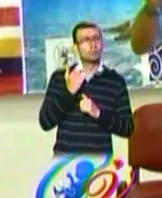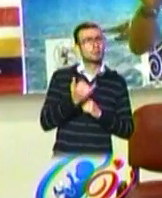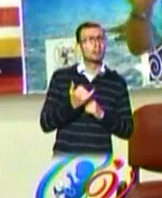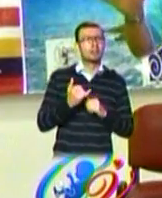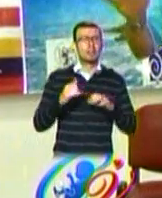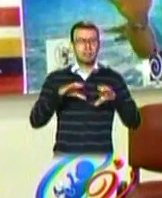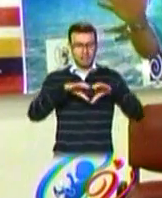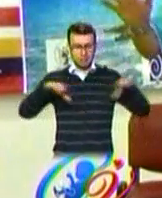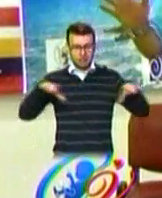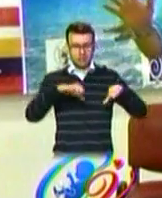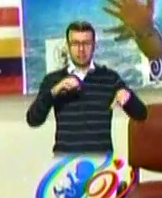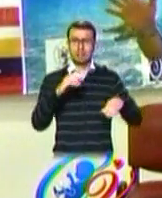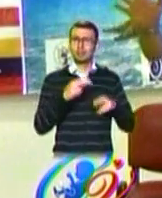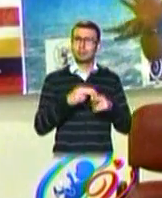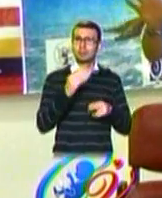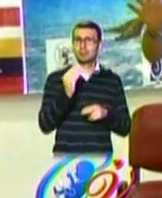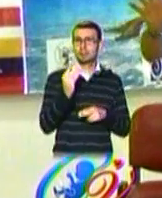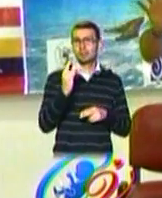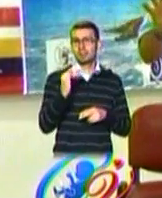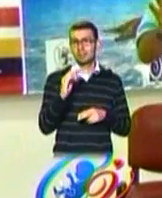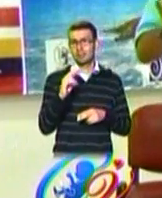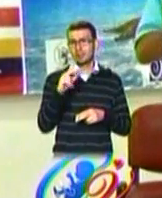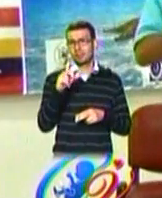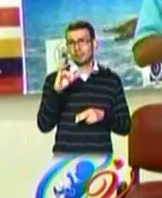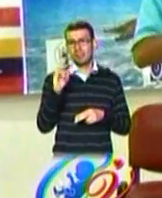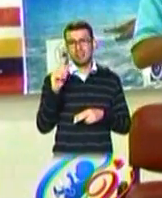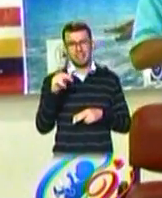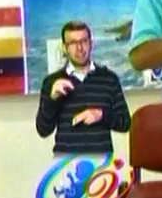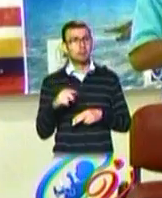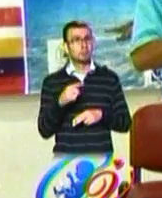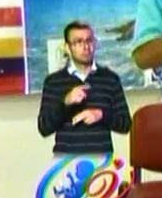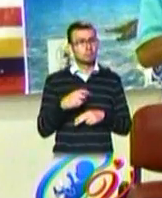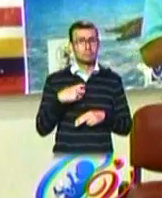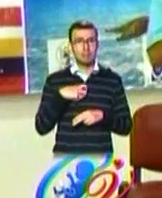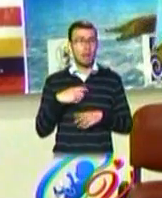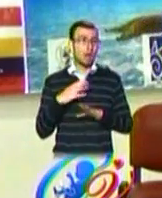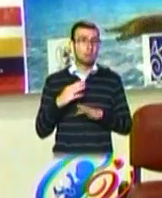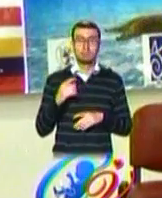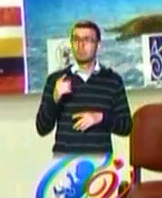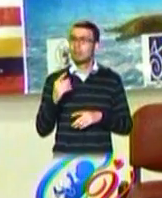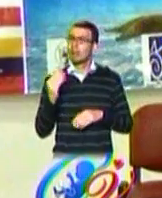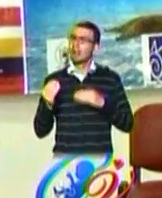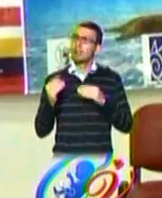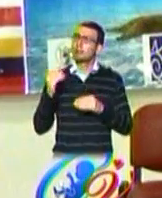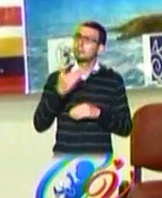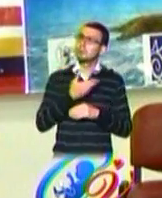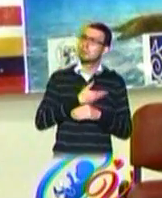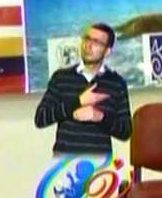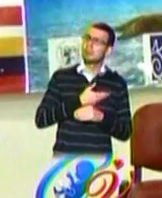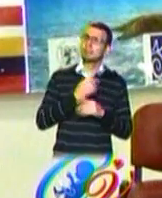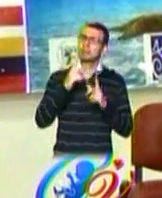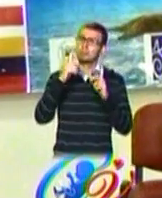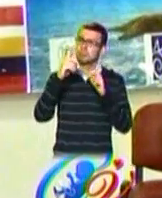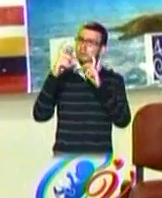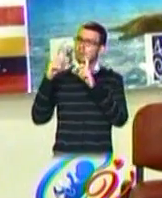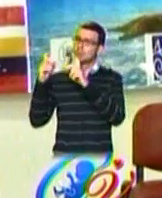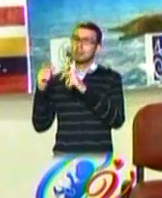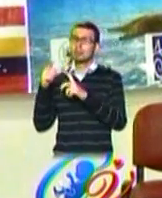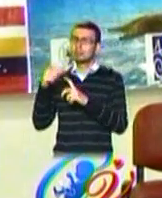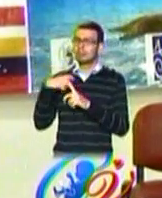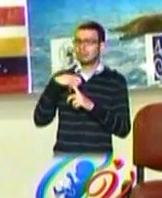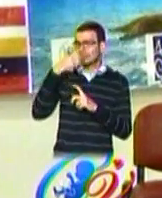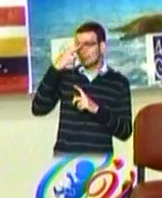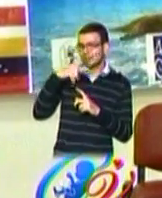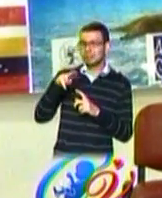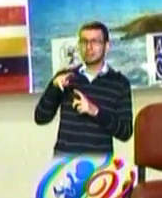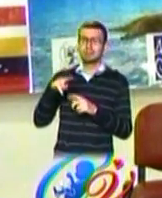como muy vago el tema de la foto, y sí, entonces le tomaron fotos a unas mamás que vieron que su hijo se aporreaba y se iba al sana que